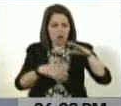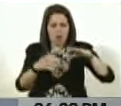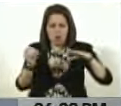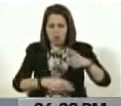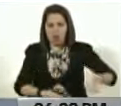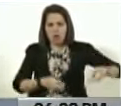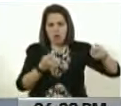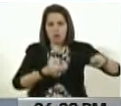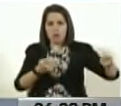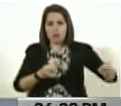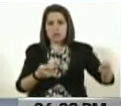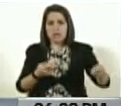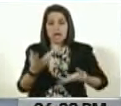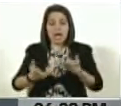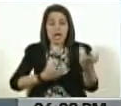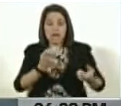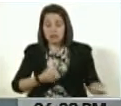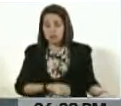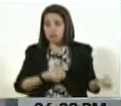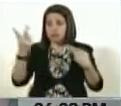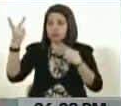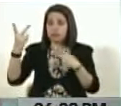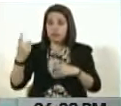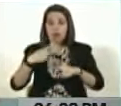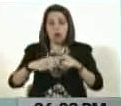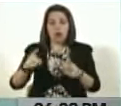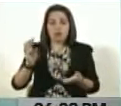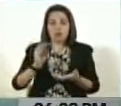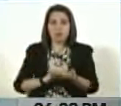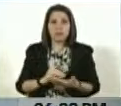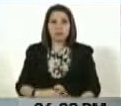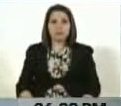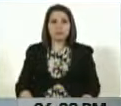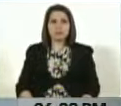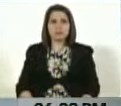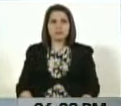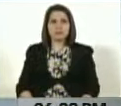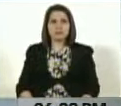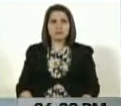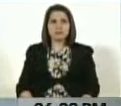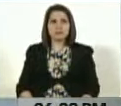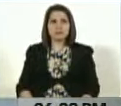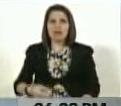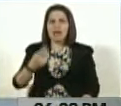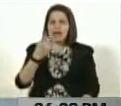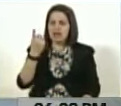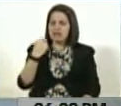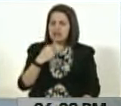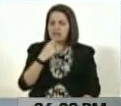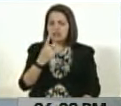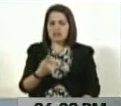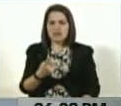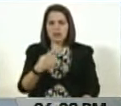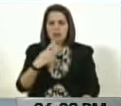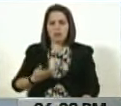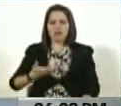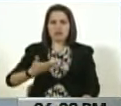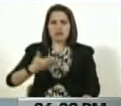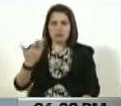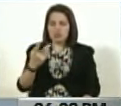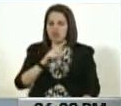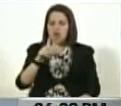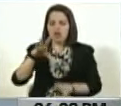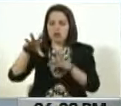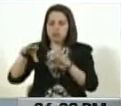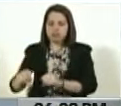embolsados, calienticos, listos para que se los lleve nuevamente al día siguiente. Ahora bien, José, William Contreras decía ayer algo muy importante, no son